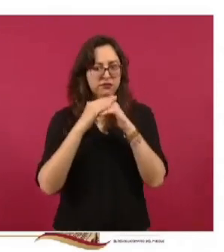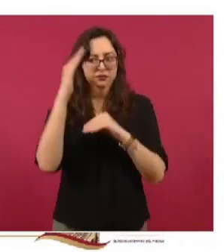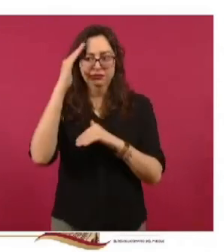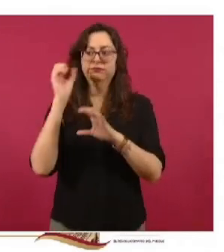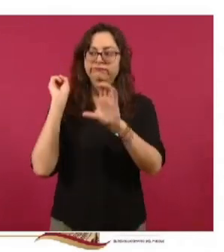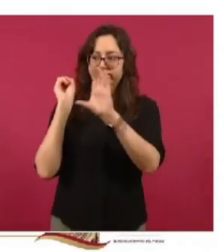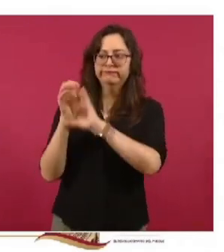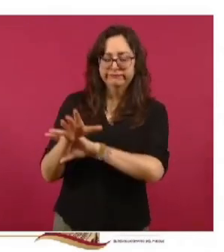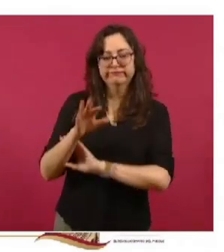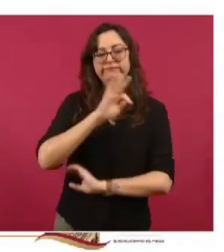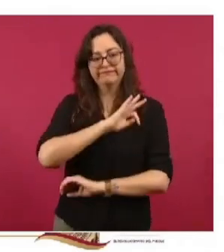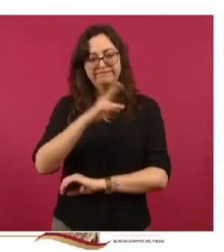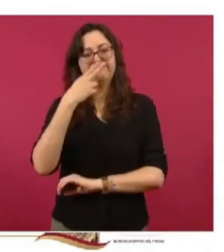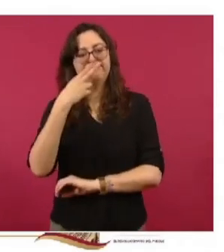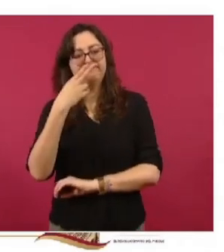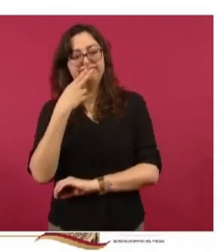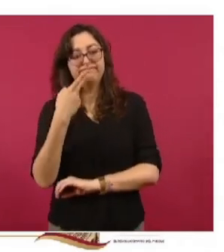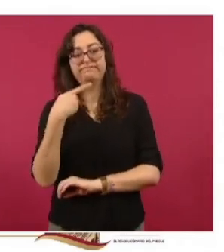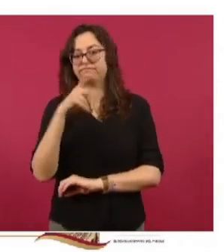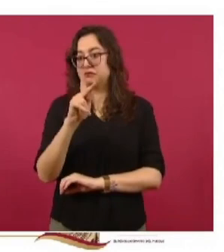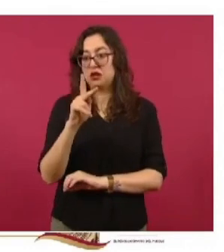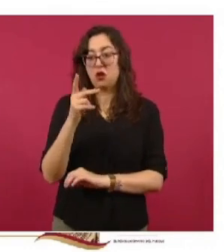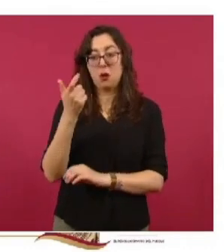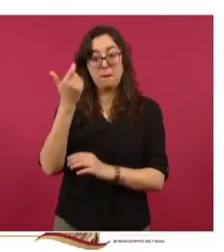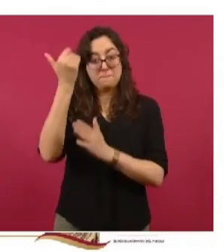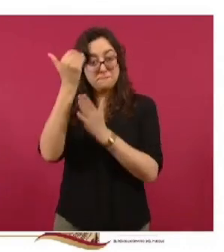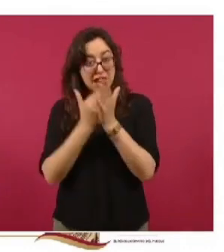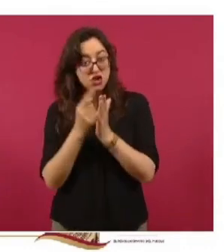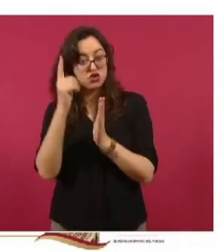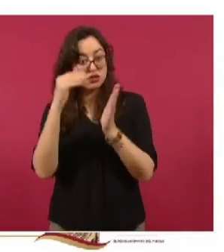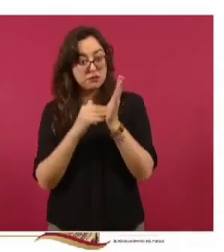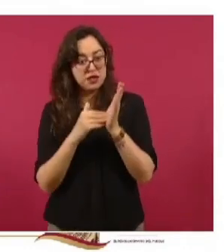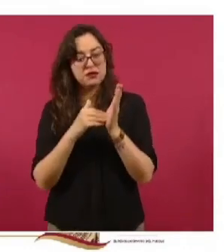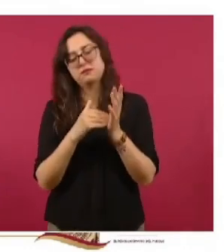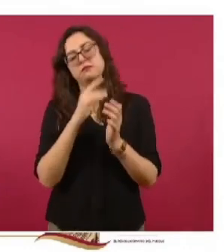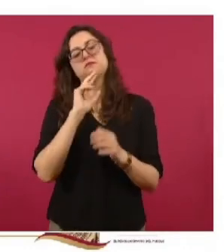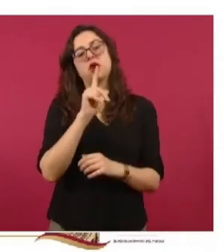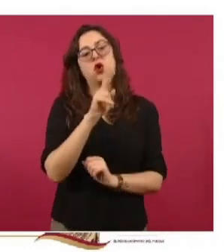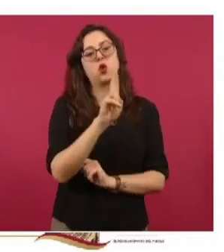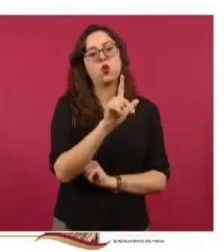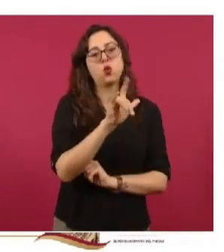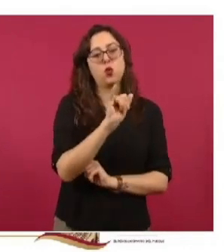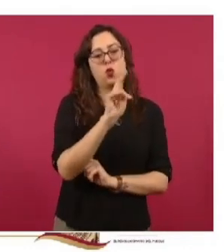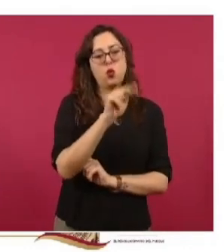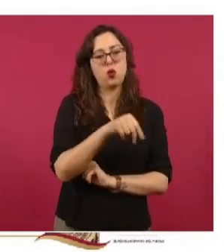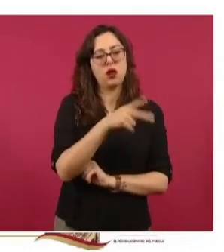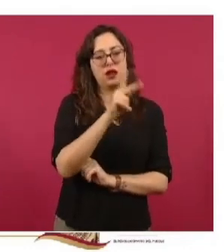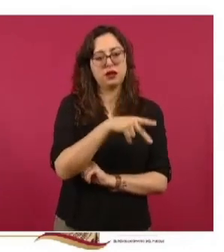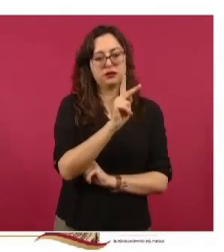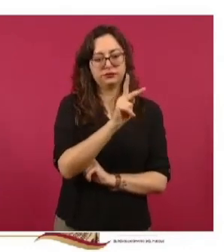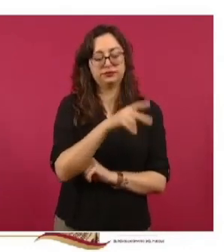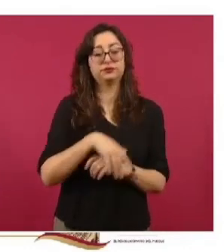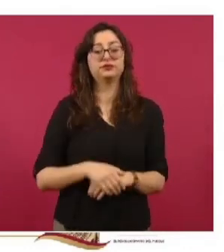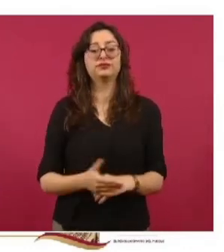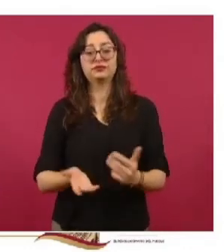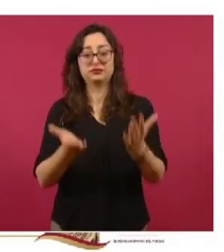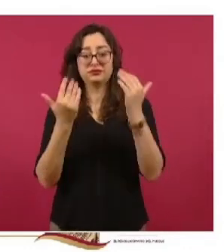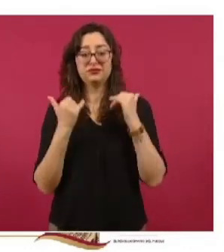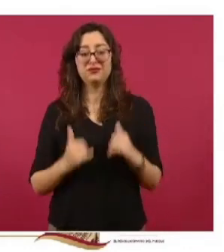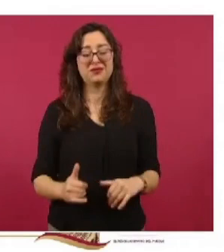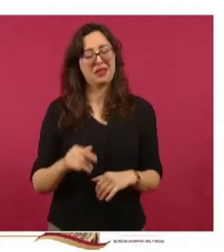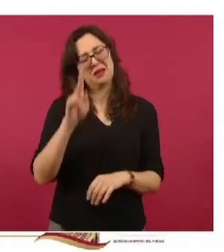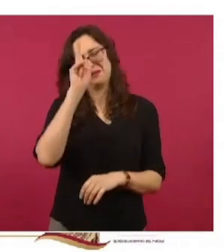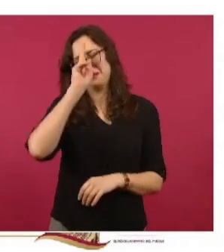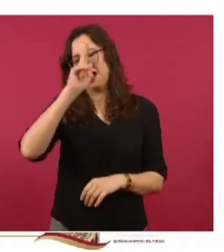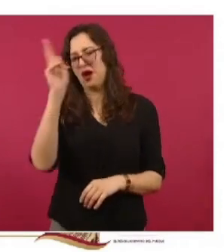opción. Y la peor opción en cualquier circunstancia es Sigue, que está cobrando una comisión de 9 dólares con